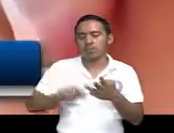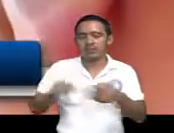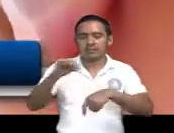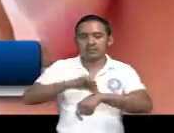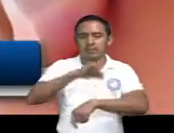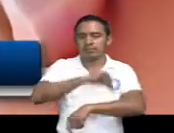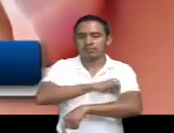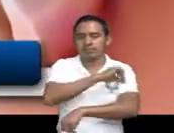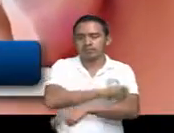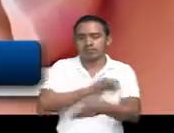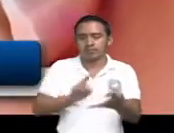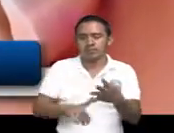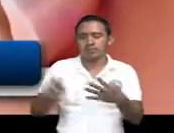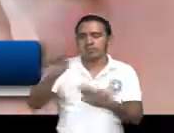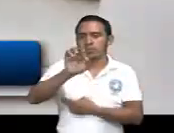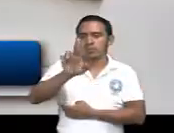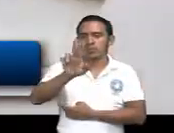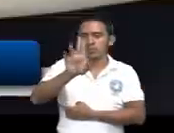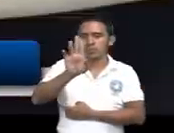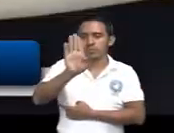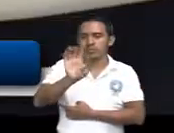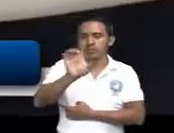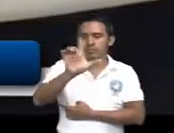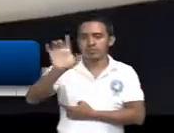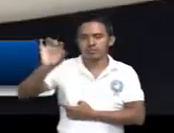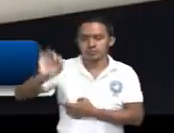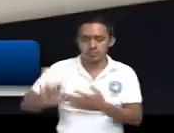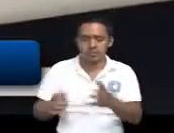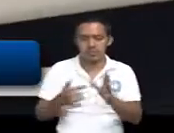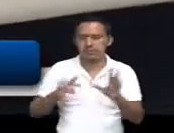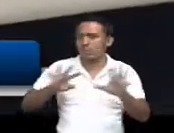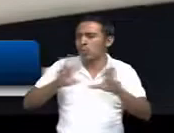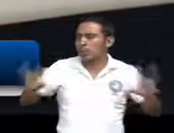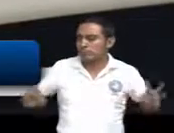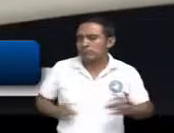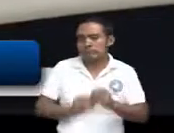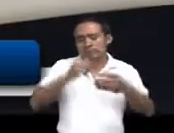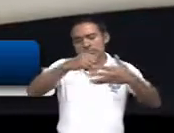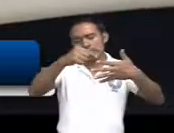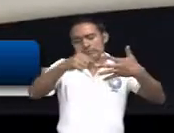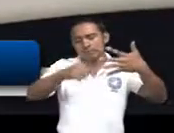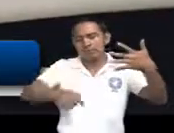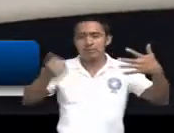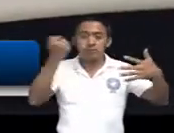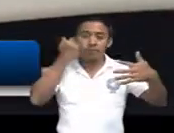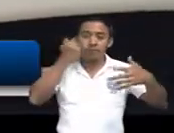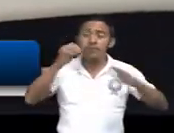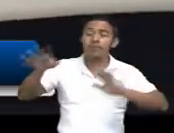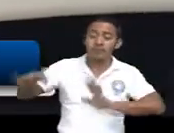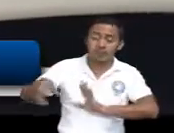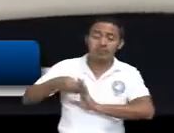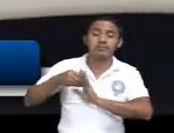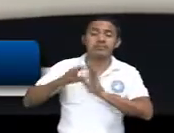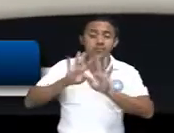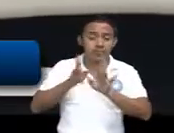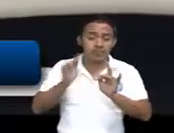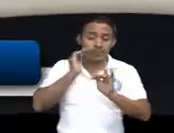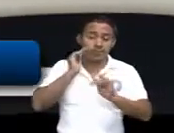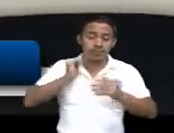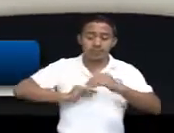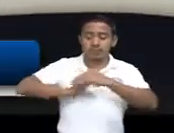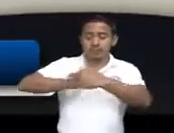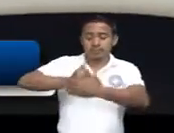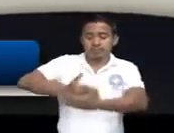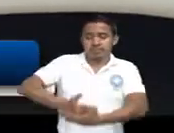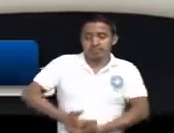la rubéola todas esas infecciones virales e incluso este por ejemplo el